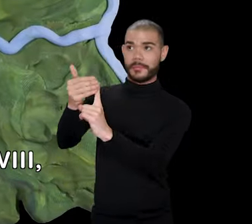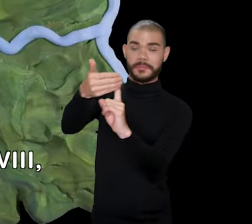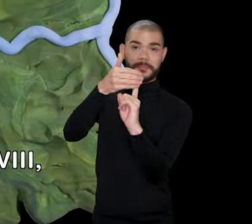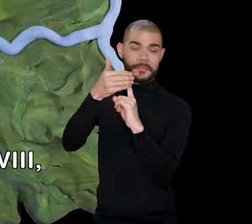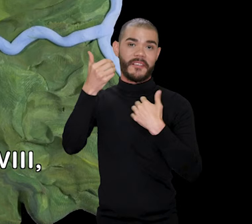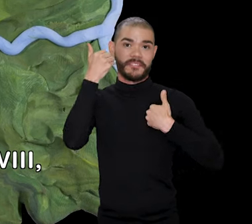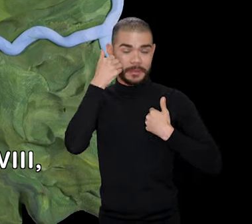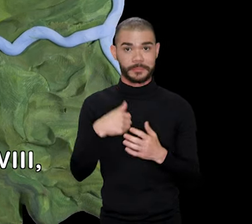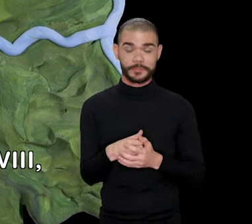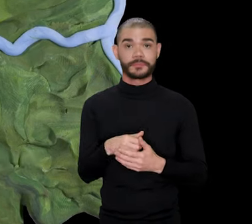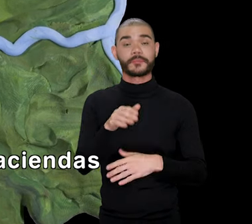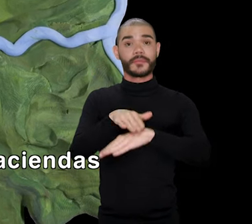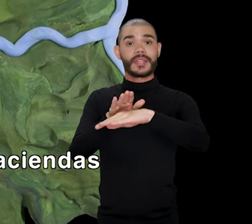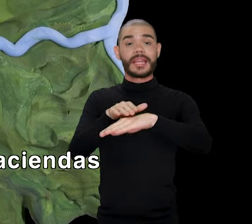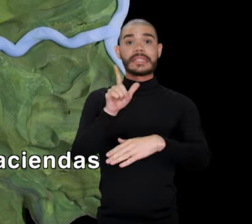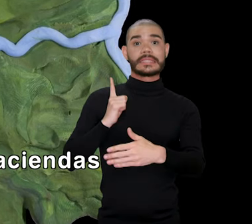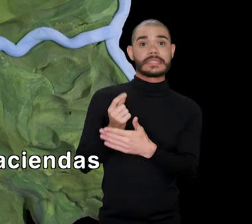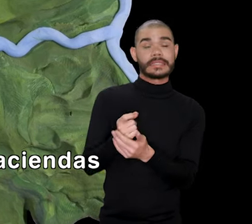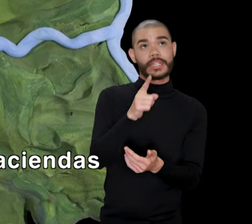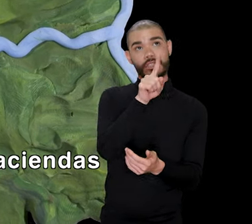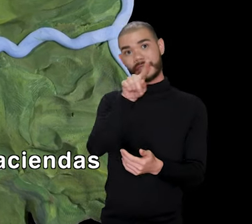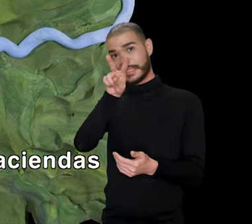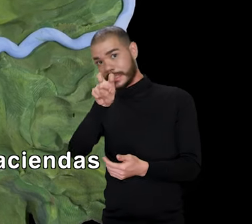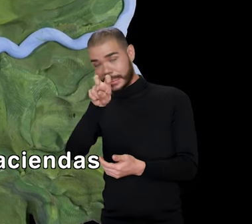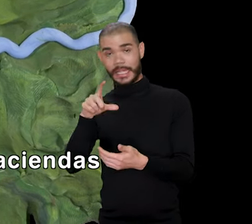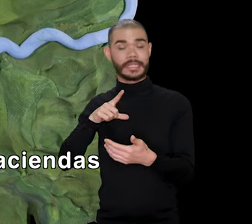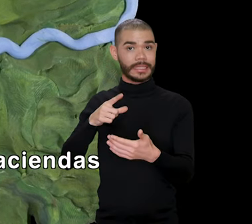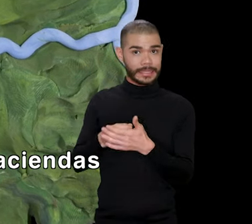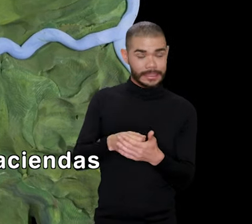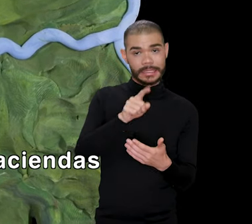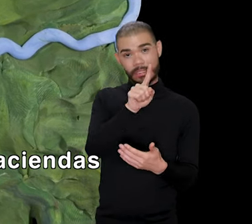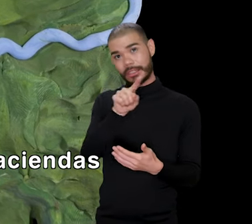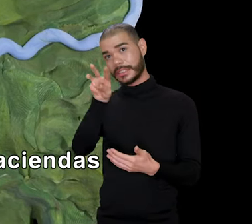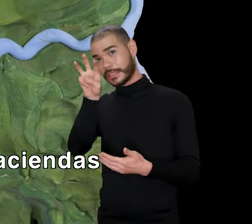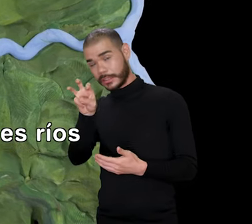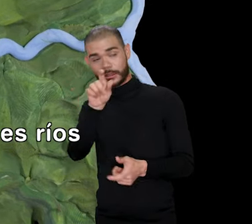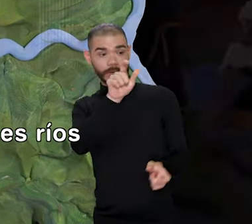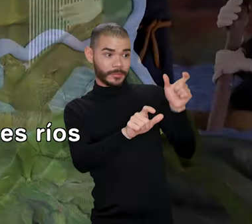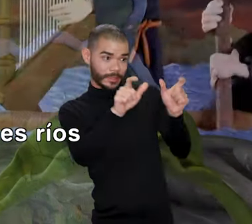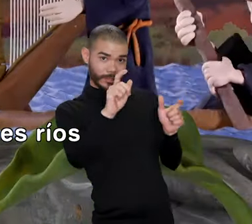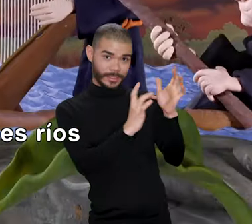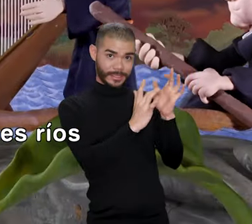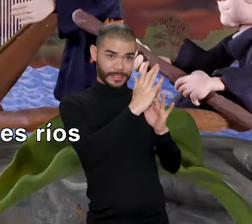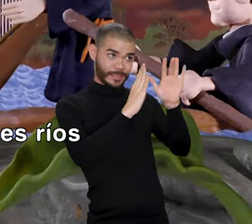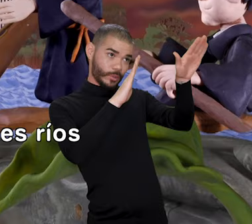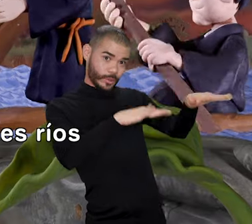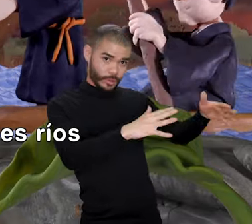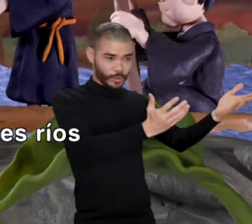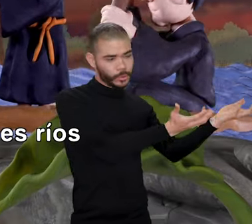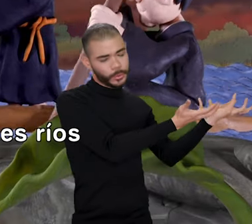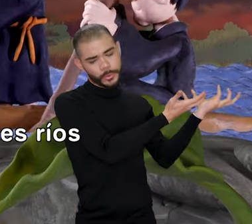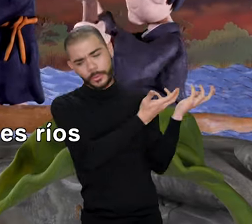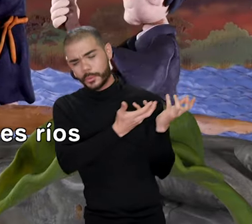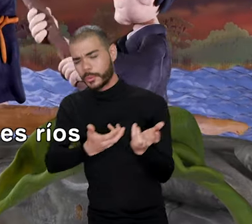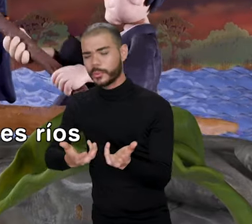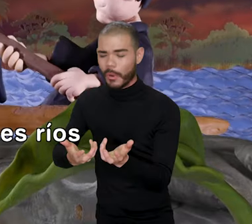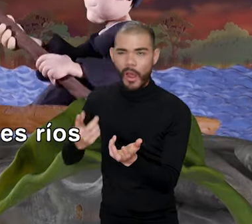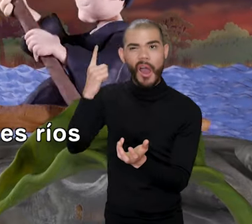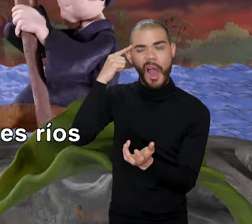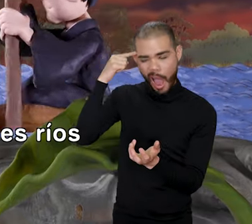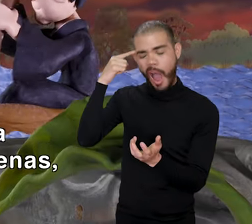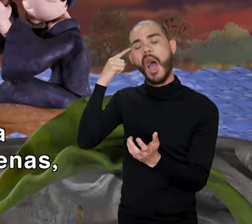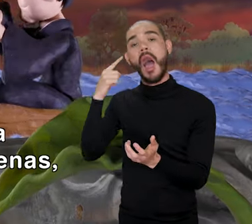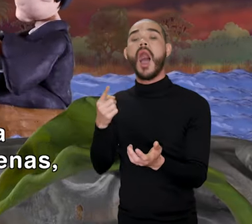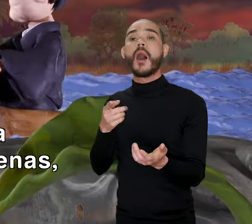siglos XVII y XVIII, cuando los jesuitas establecieron sus misiones y haciendas en la proximidad de importantes ríos de la